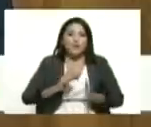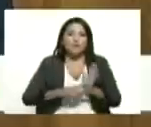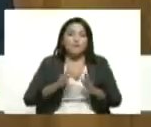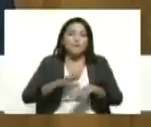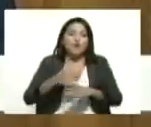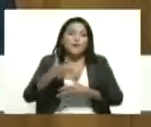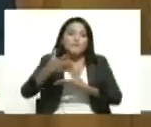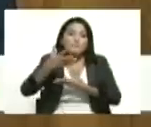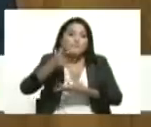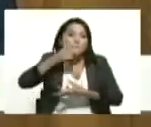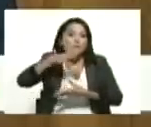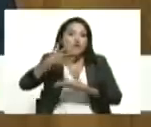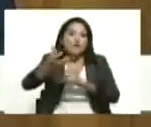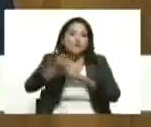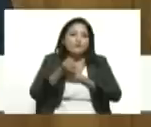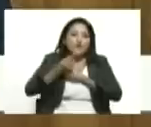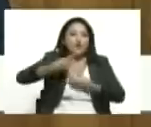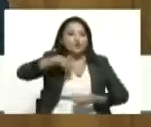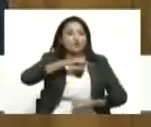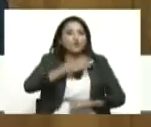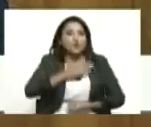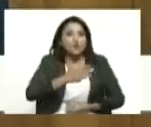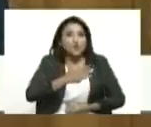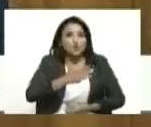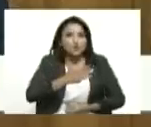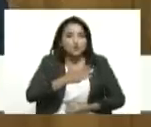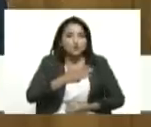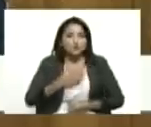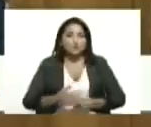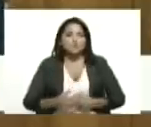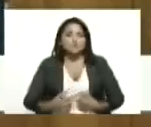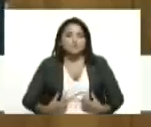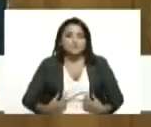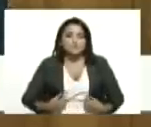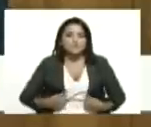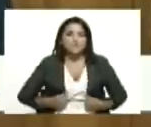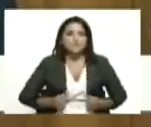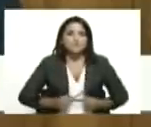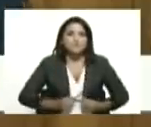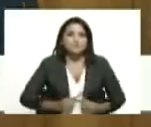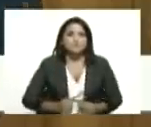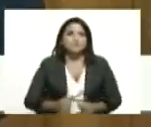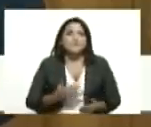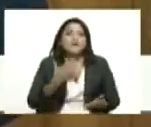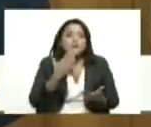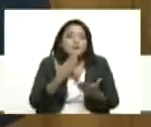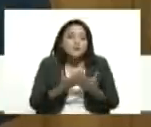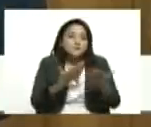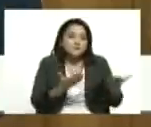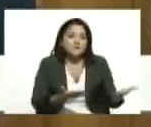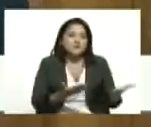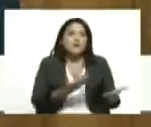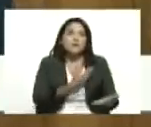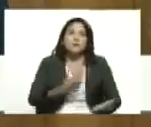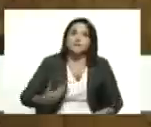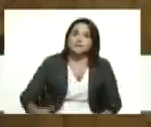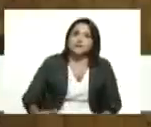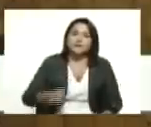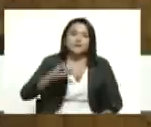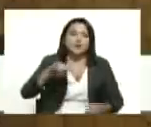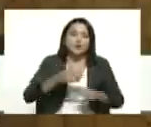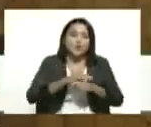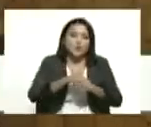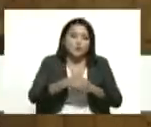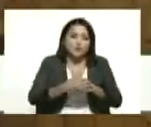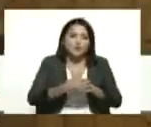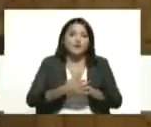pueblo. Somos depositarios de la confianza de nuestro pueblo. Agradezco al señor presidente, agradezco a ustedes, hermanos